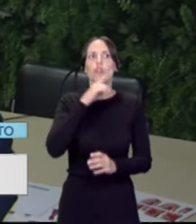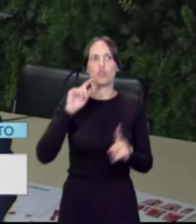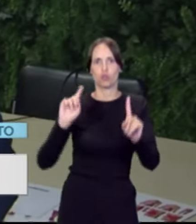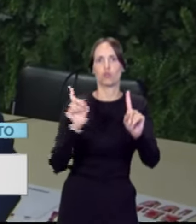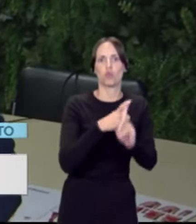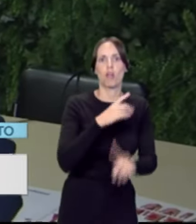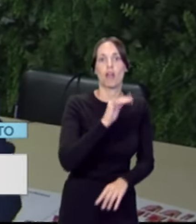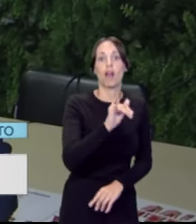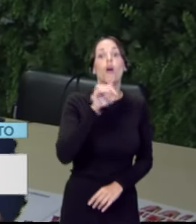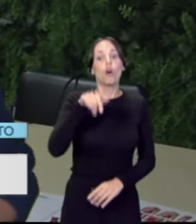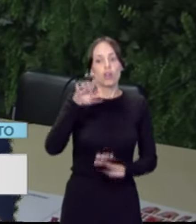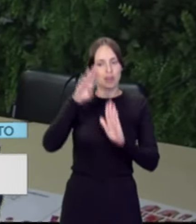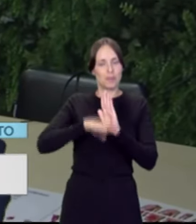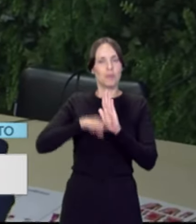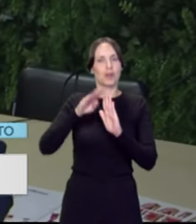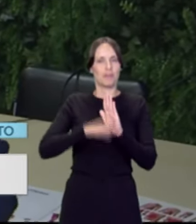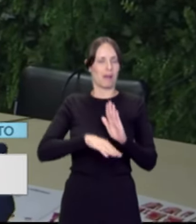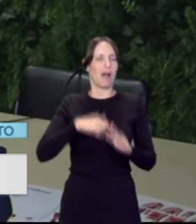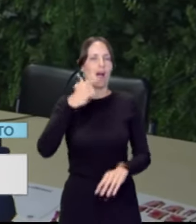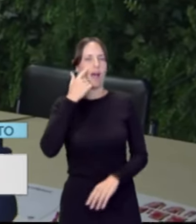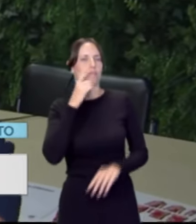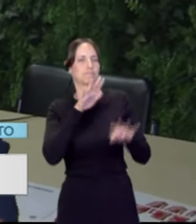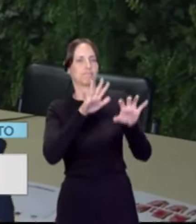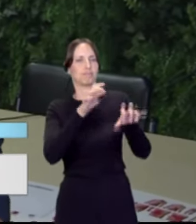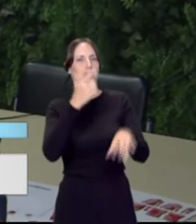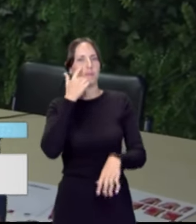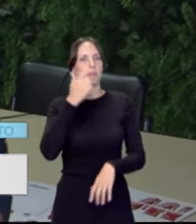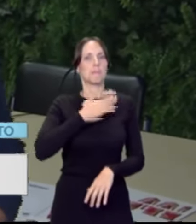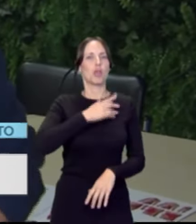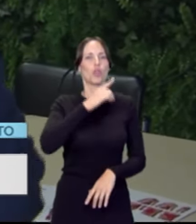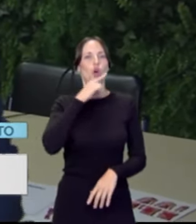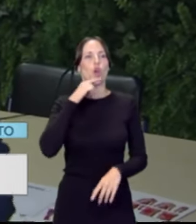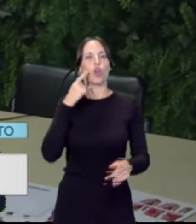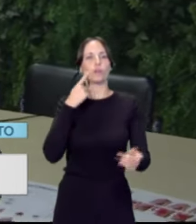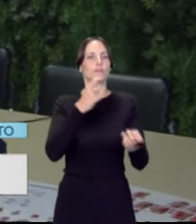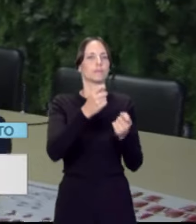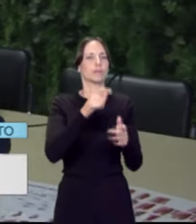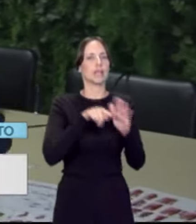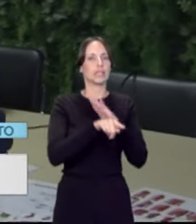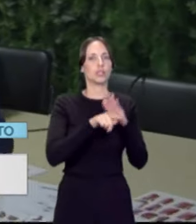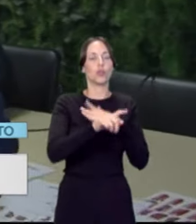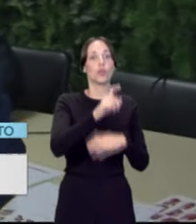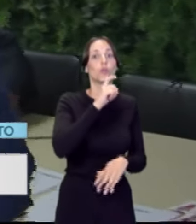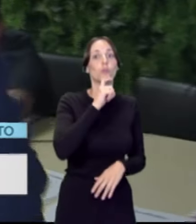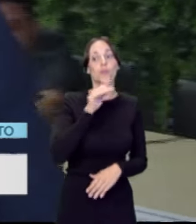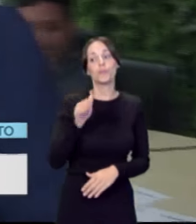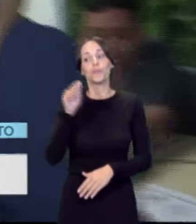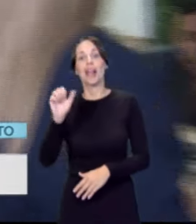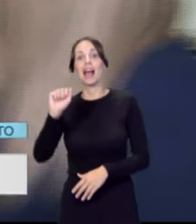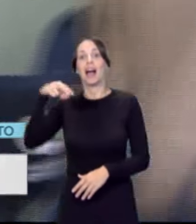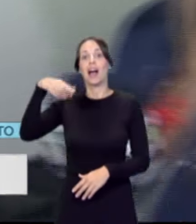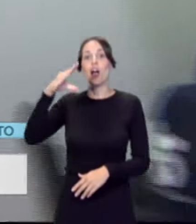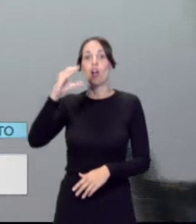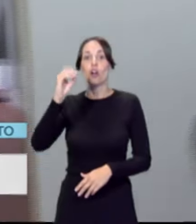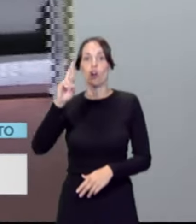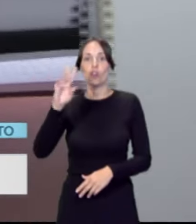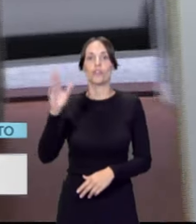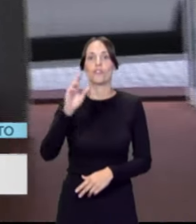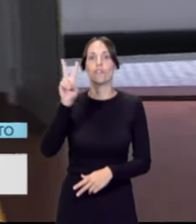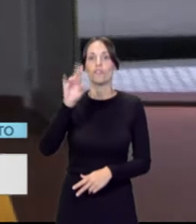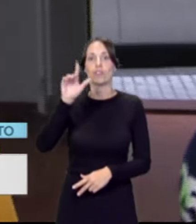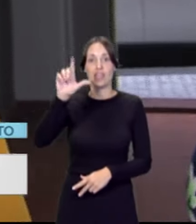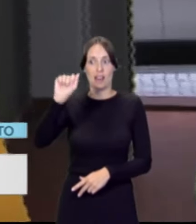Días Canarias vamos a aprender a cómo gestionar nuestros dolores, y lo vamos a hacer con Ancor Vila González. Él es el